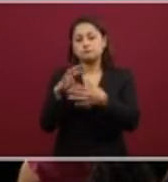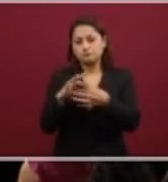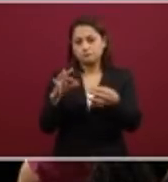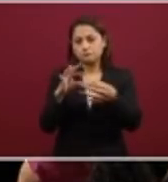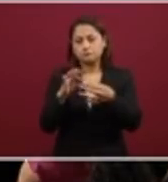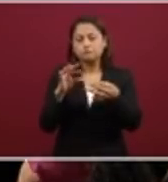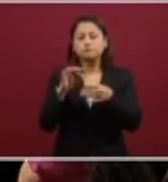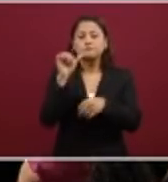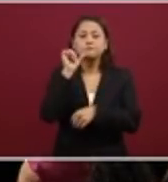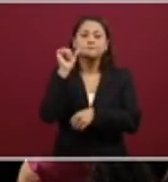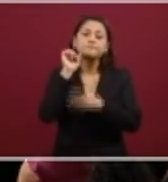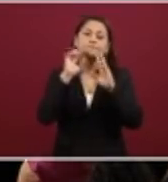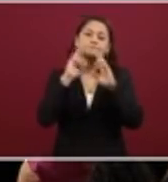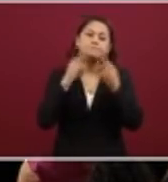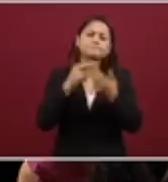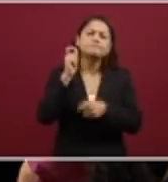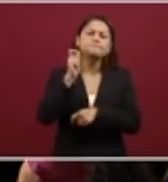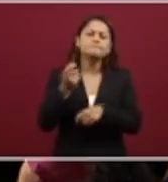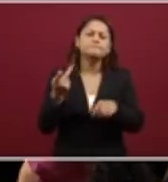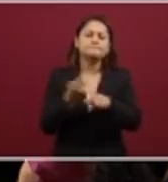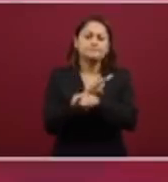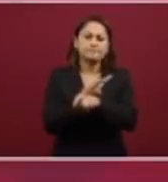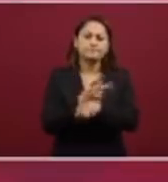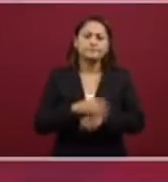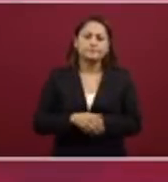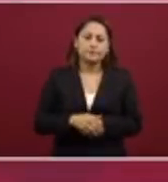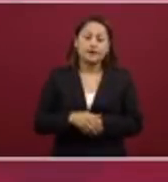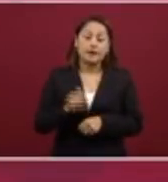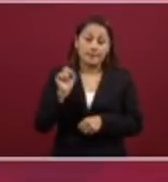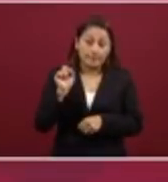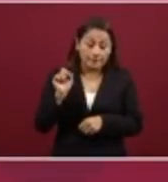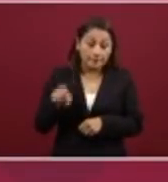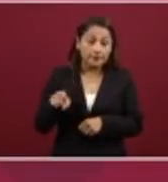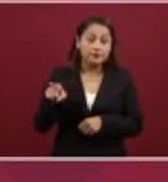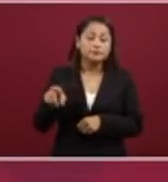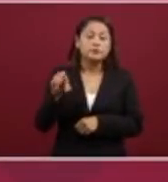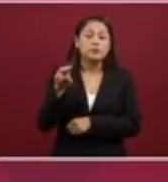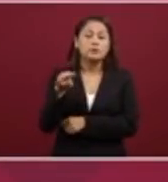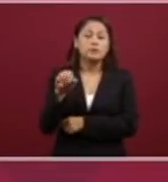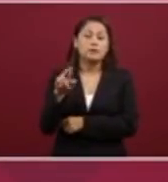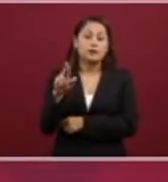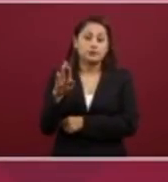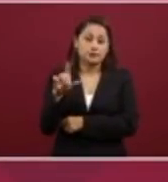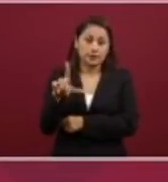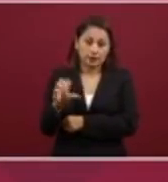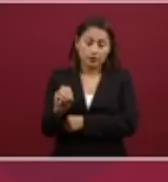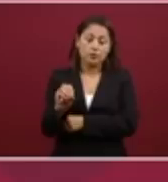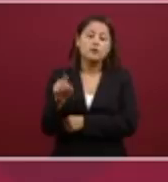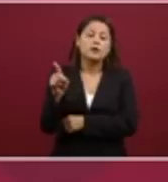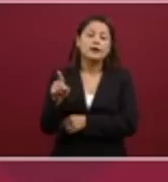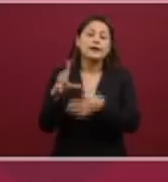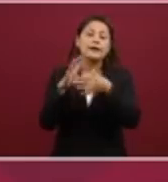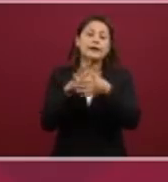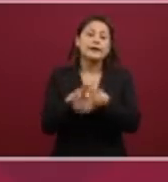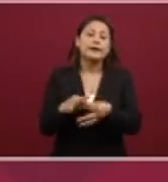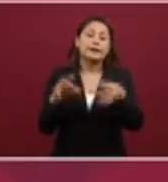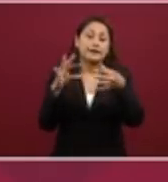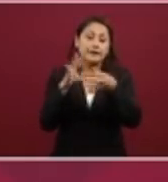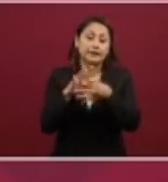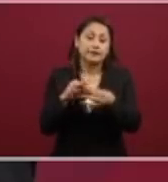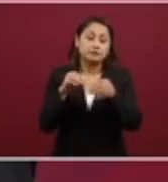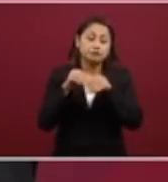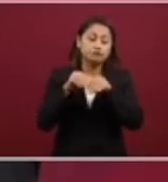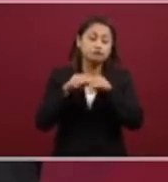que planteó recientemente Donald Trump en una entrevista a un medio hispano de la Unión Americana. Esto en el marco del acuerdo alcanzado por